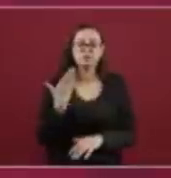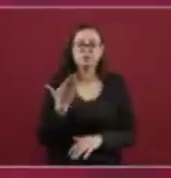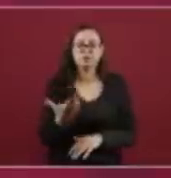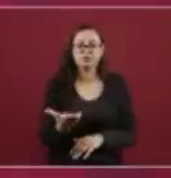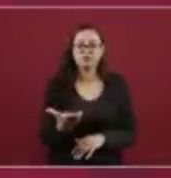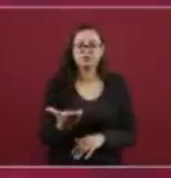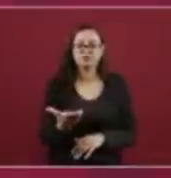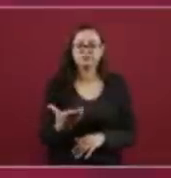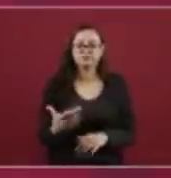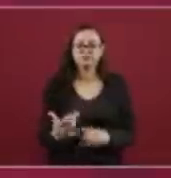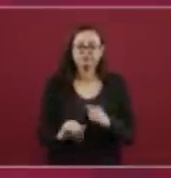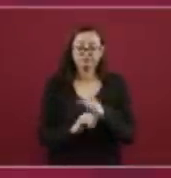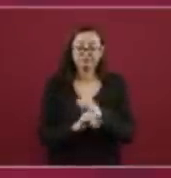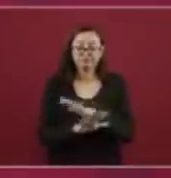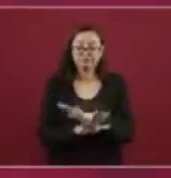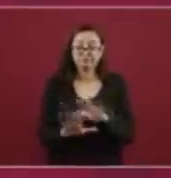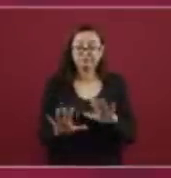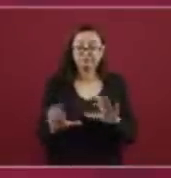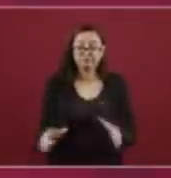envíe